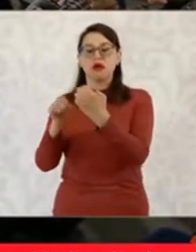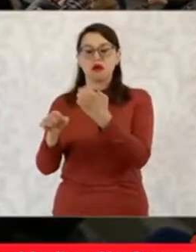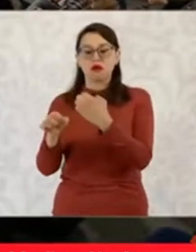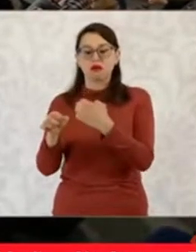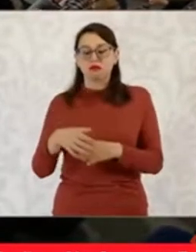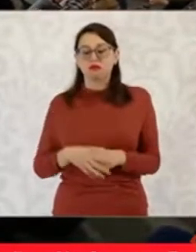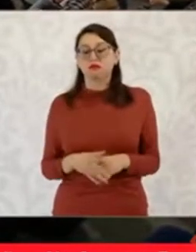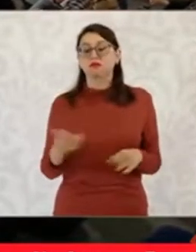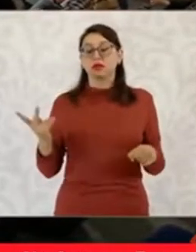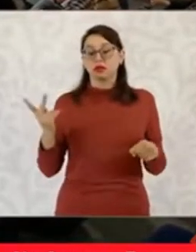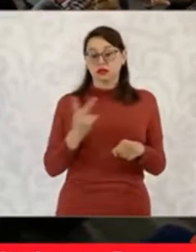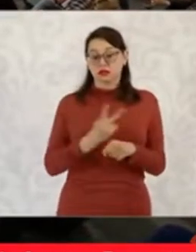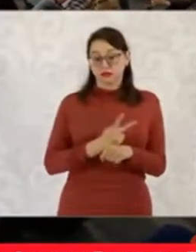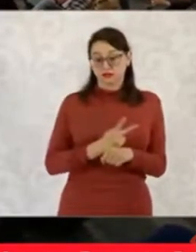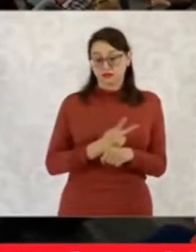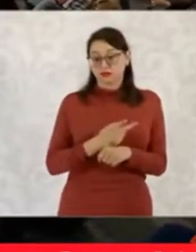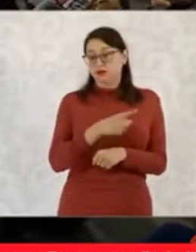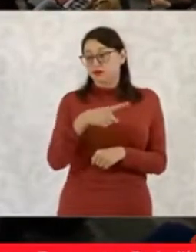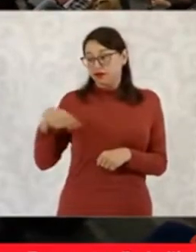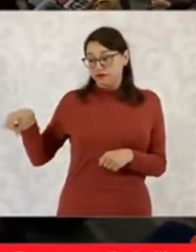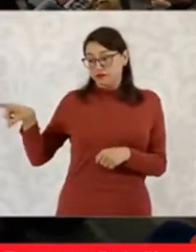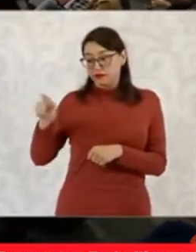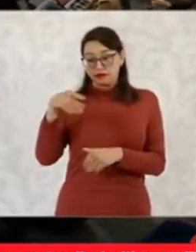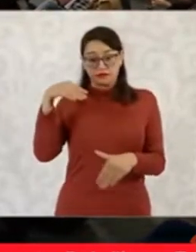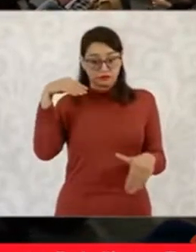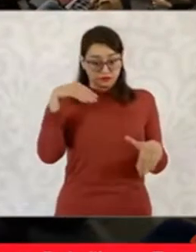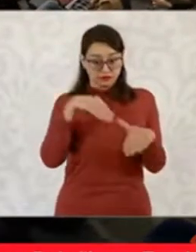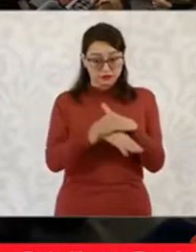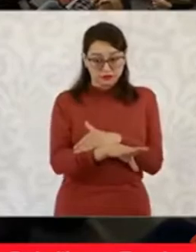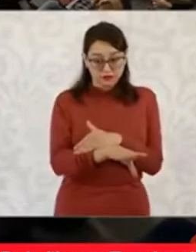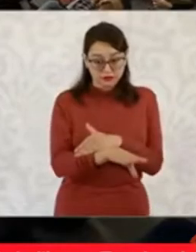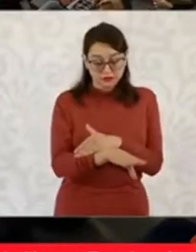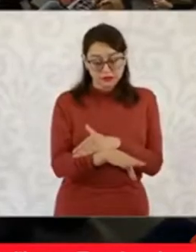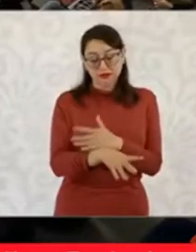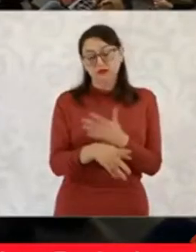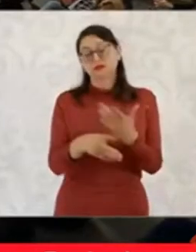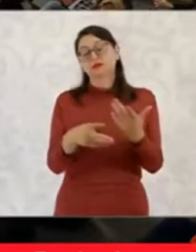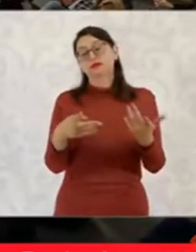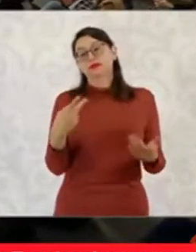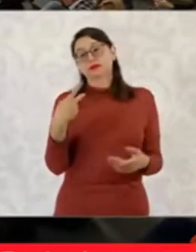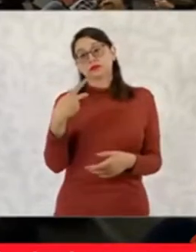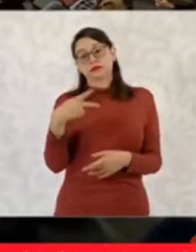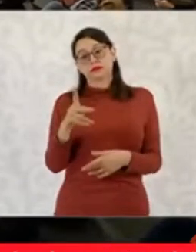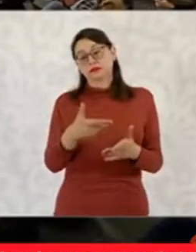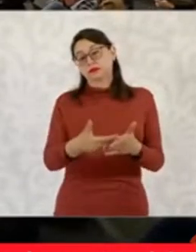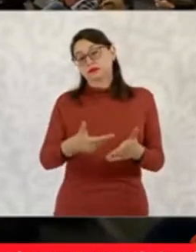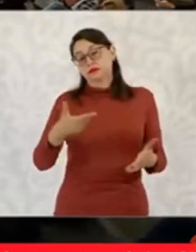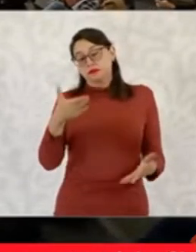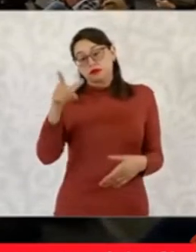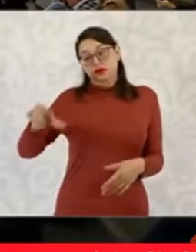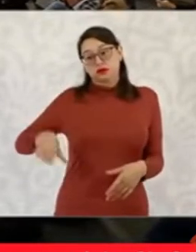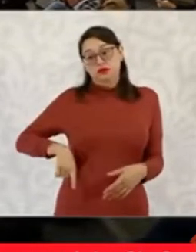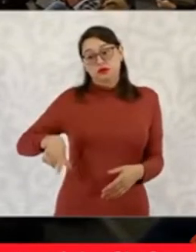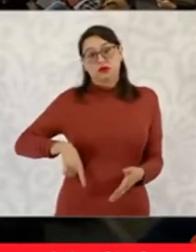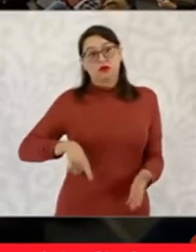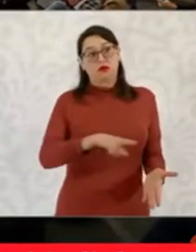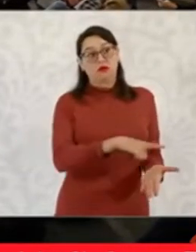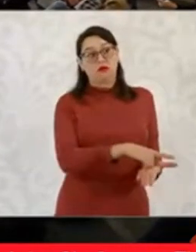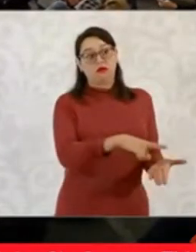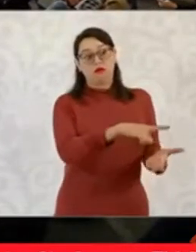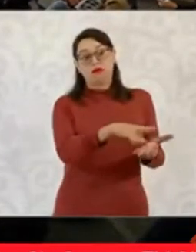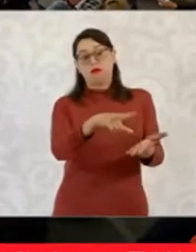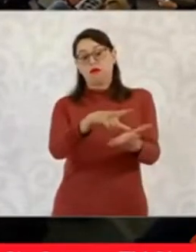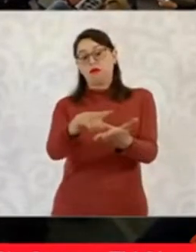gobierno ya había eliminado las evidencias. Los verdaderos periodistas constataron el momento exacto cuando